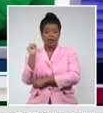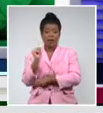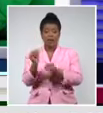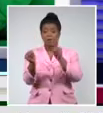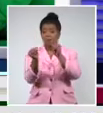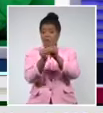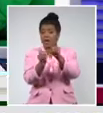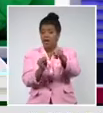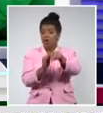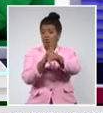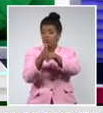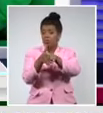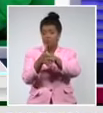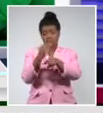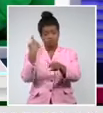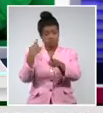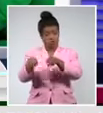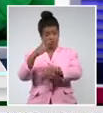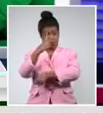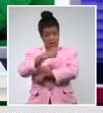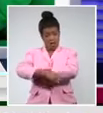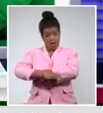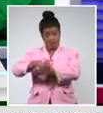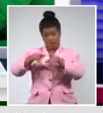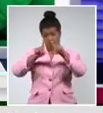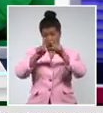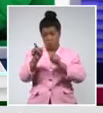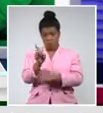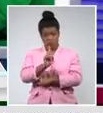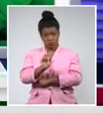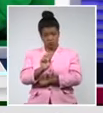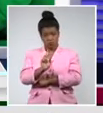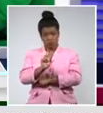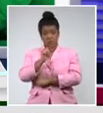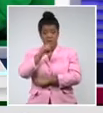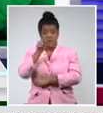infección el exterior de nuestro país, el extranjero. Llegaron